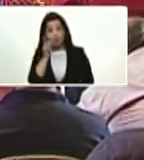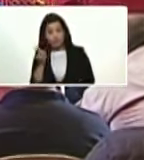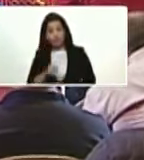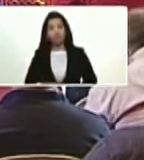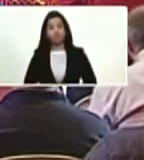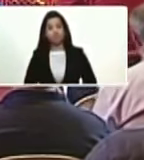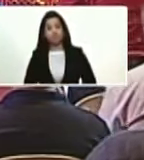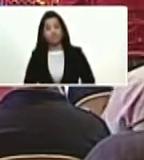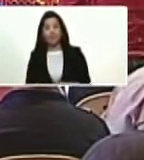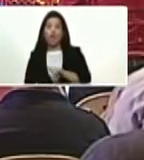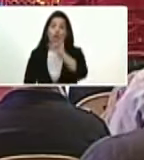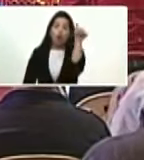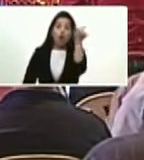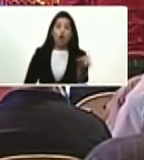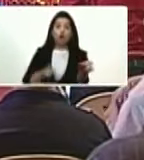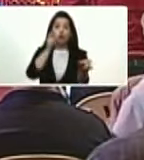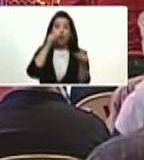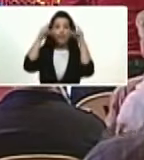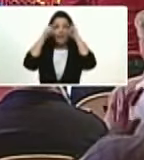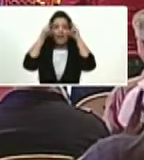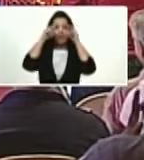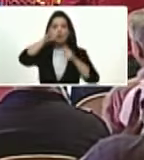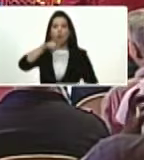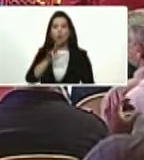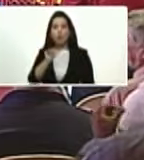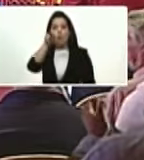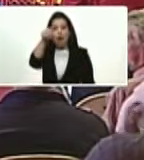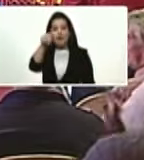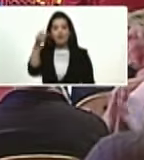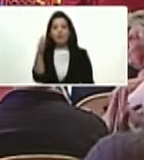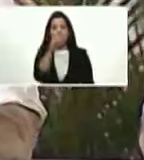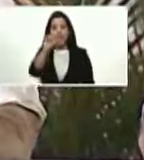Y el compañero Juan Arias, economista,